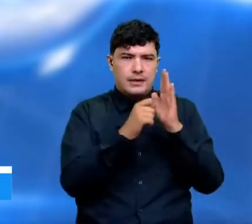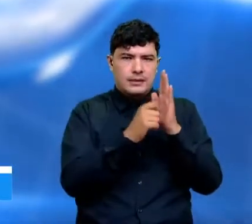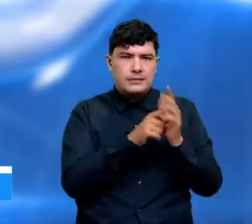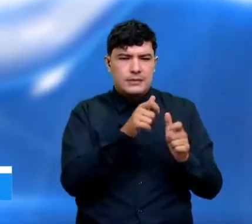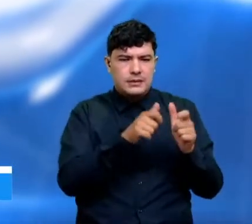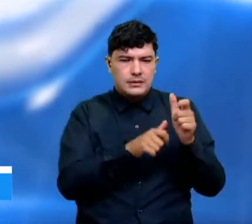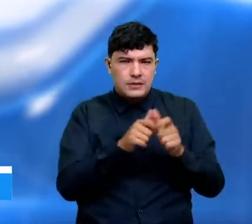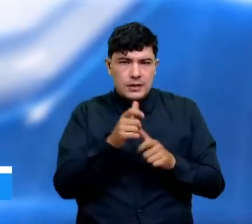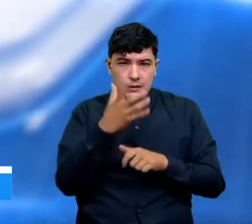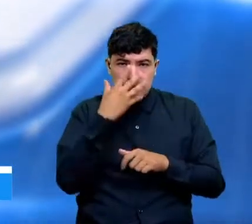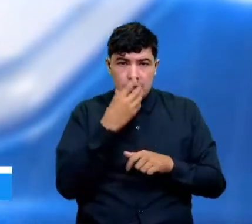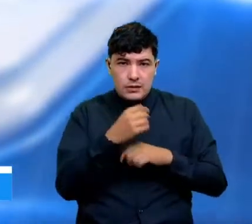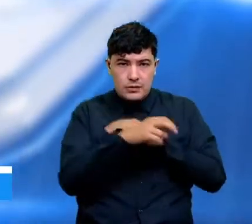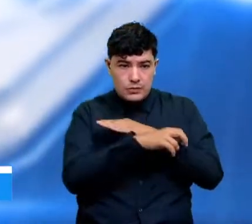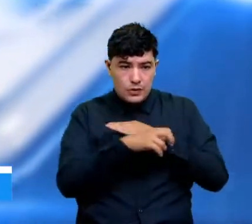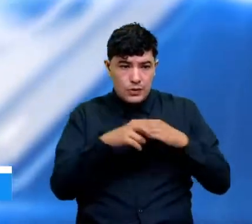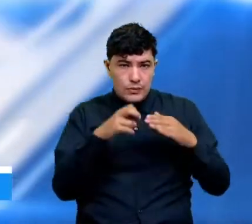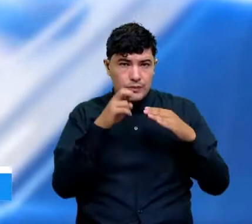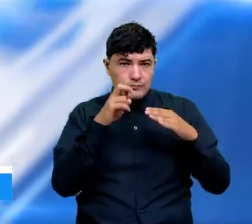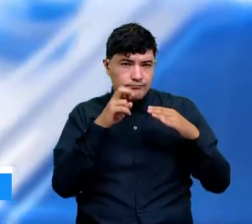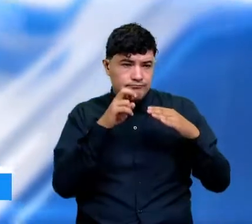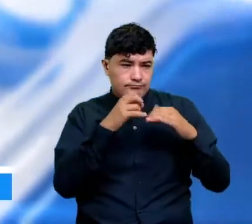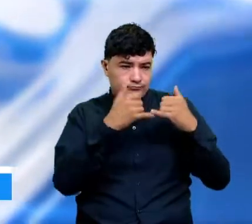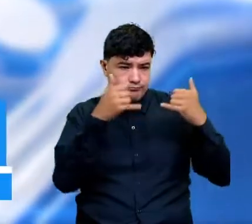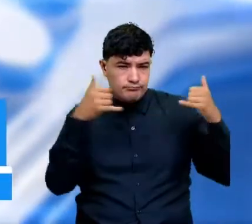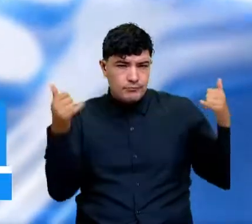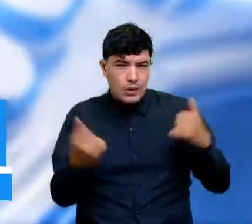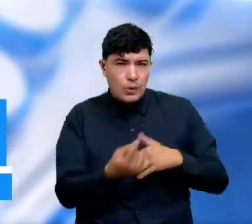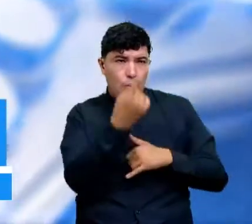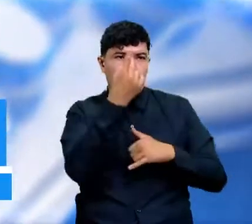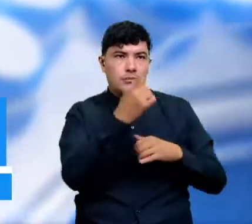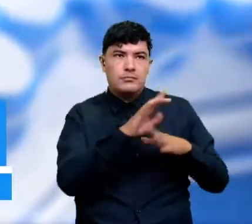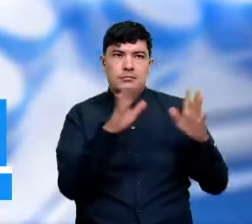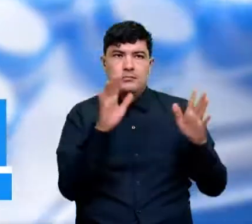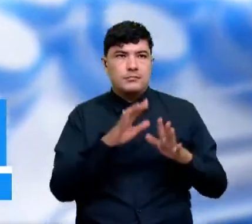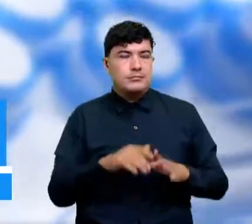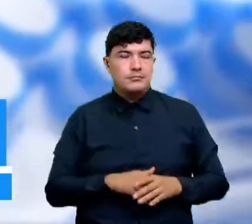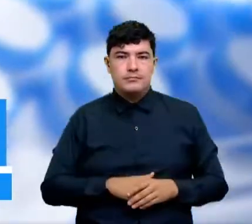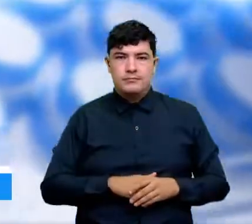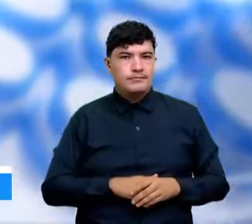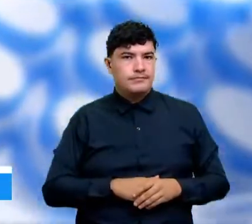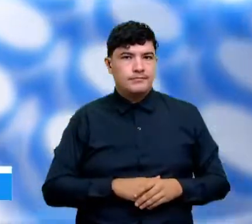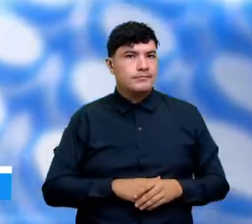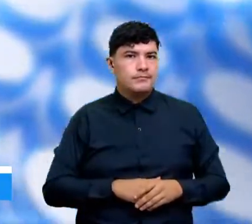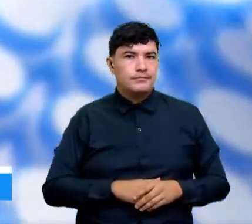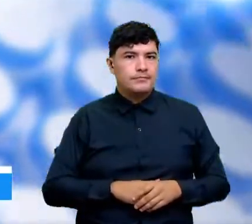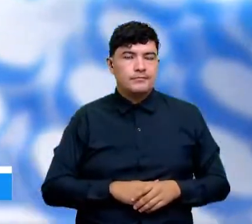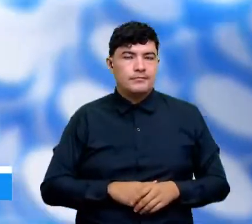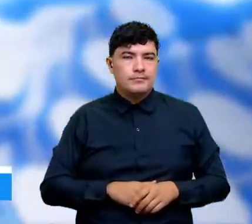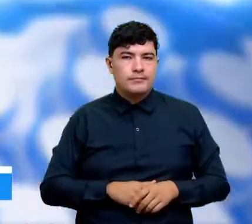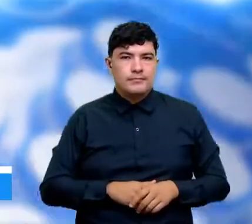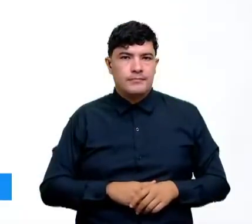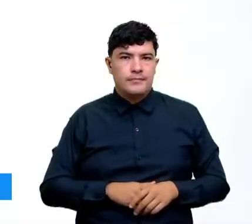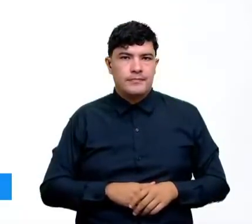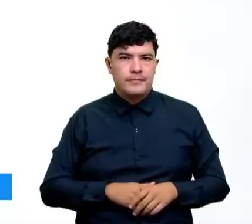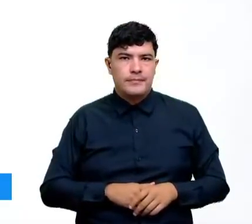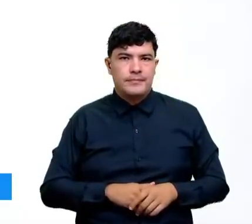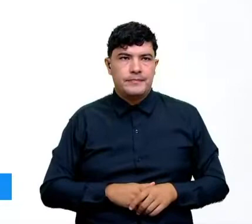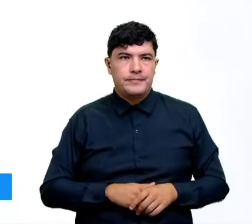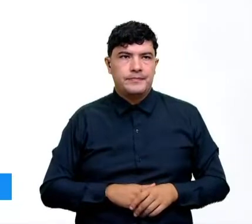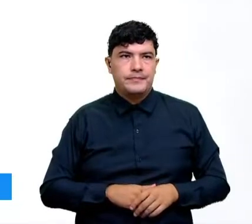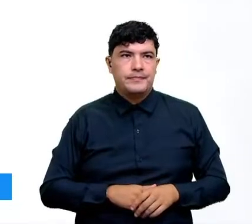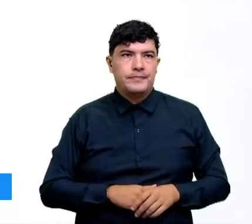de lo ajeno dejan en tinieblas al Parque de la Vida, lugar aledaño al cementerio central de Cúcuta. Según indica